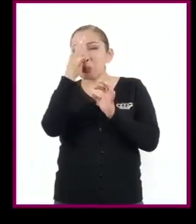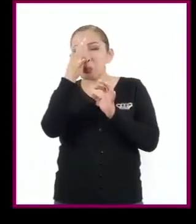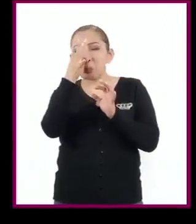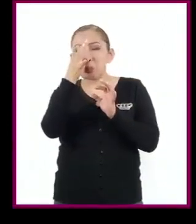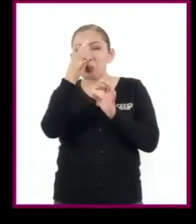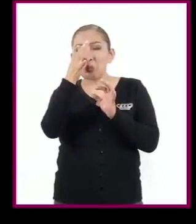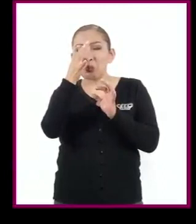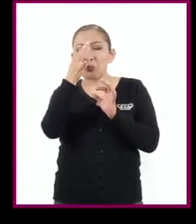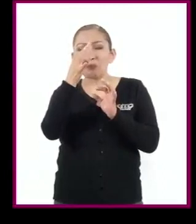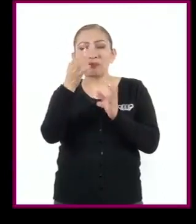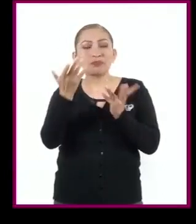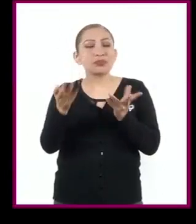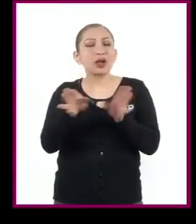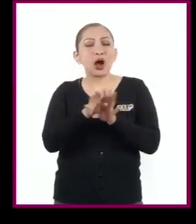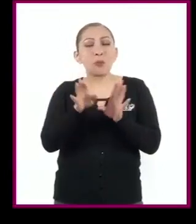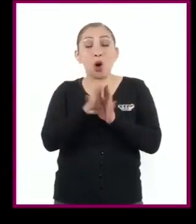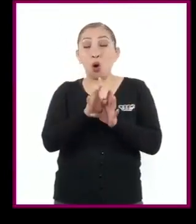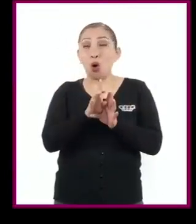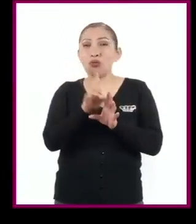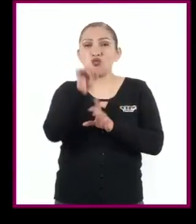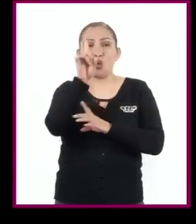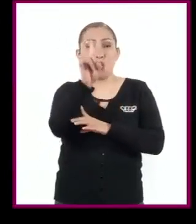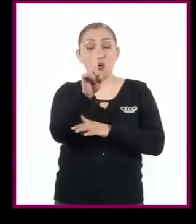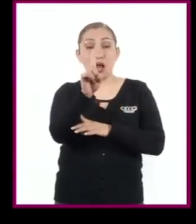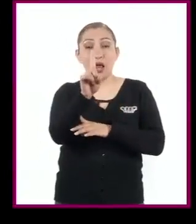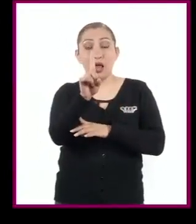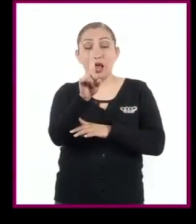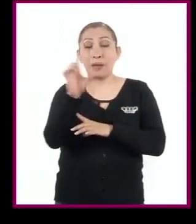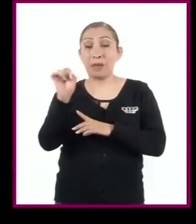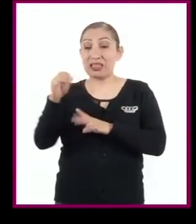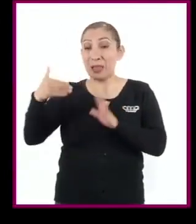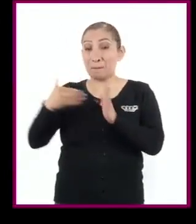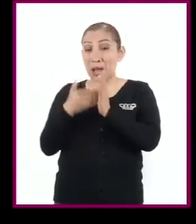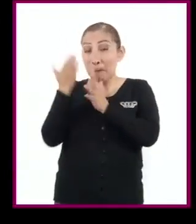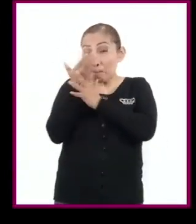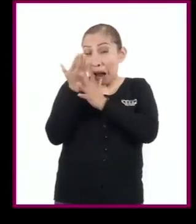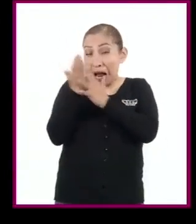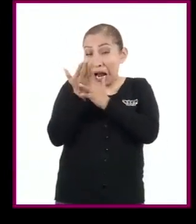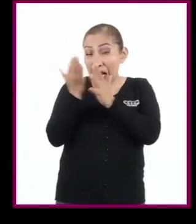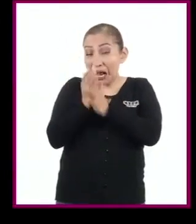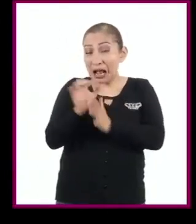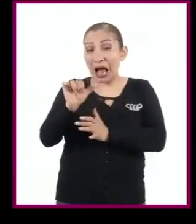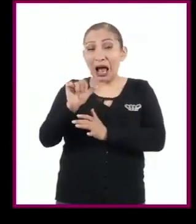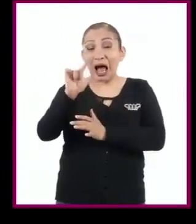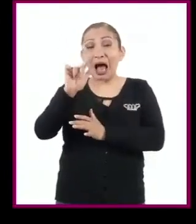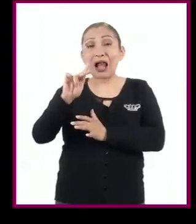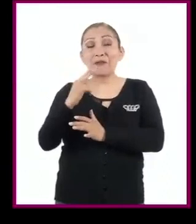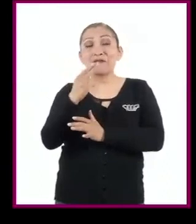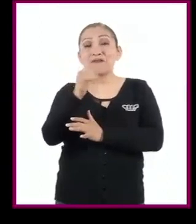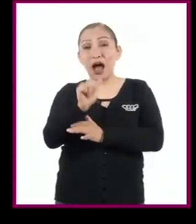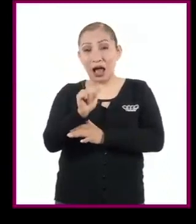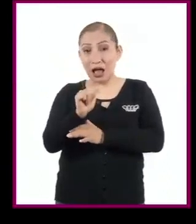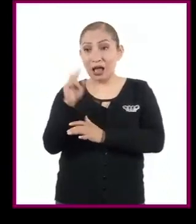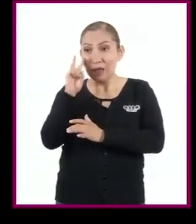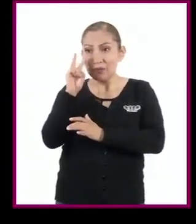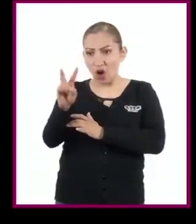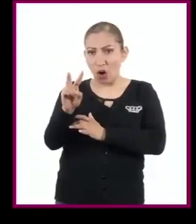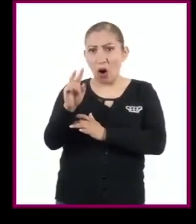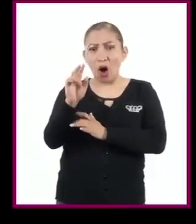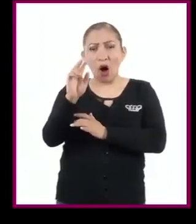ese, supongamos que por cada una entre 20.000 partículas alfa, él observó que